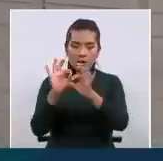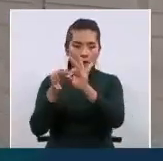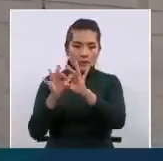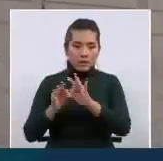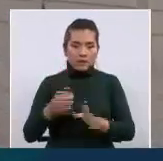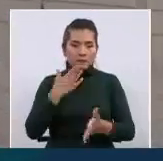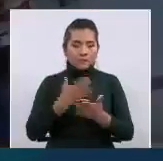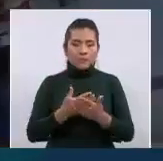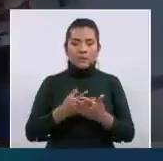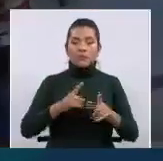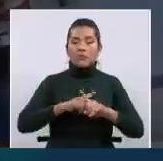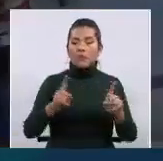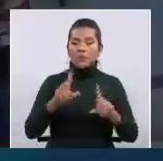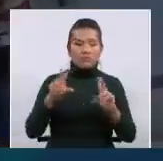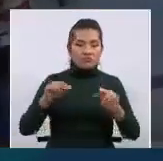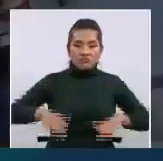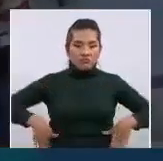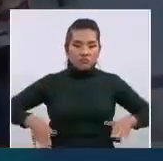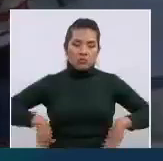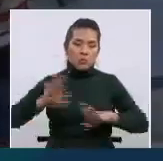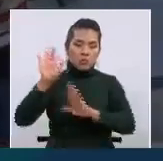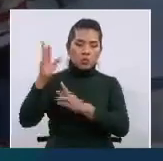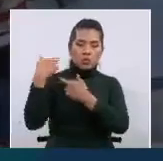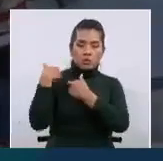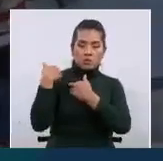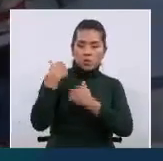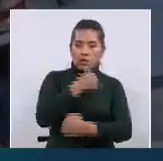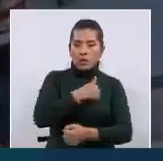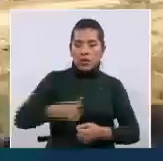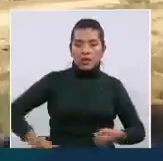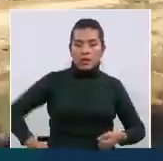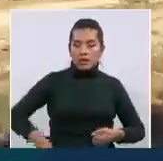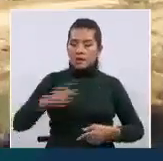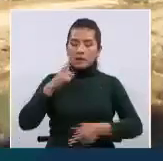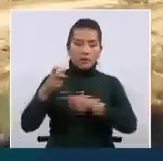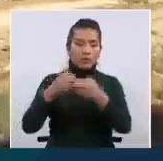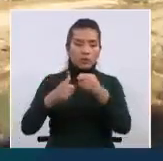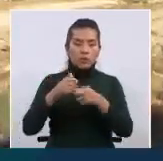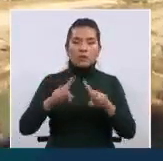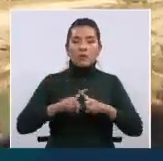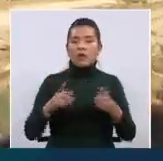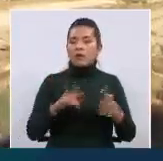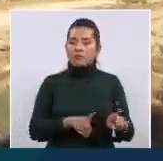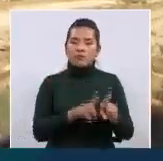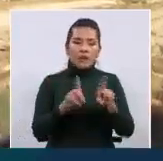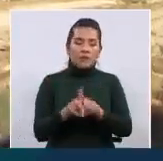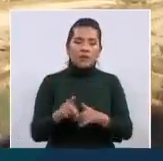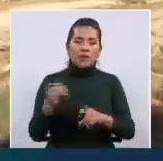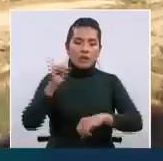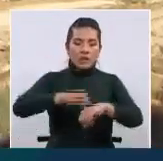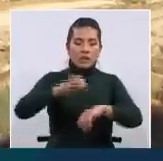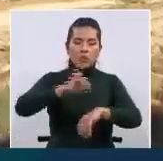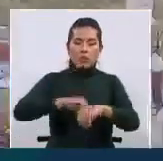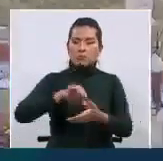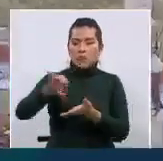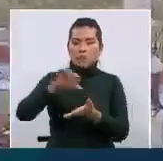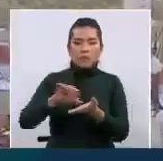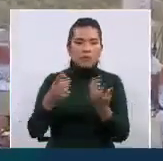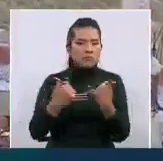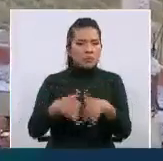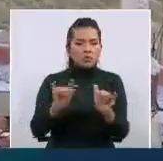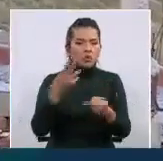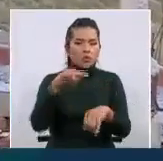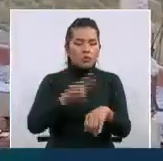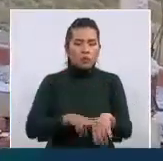están realizando por parte del municipio paseño, en la zona del desastre los impuestos se van pagando con normalidad. Los mismos ascienden